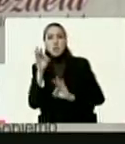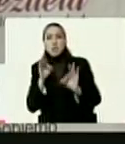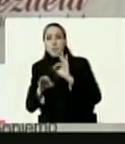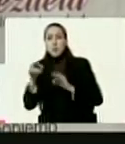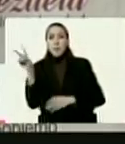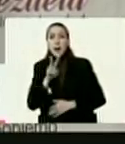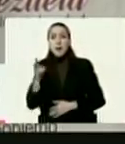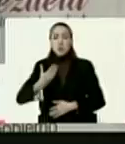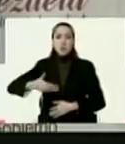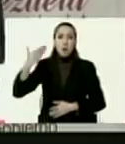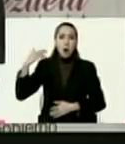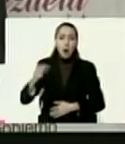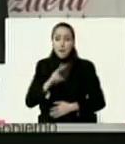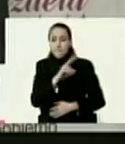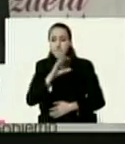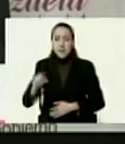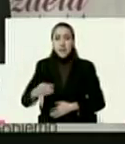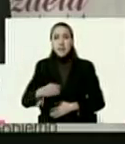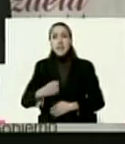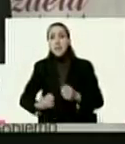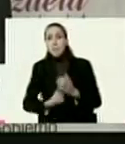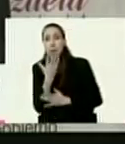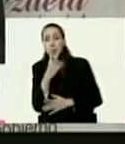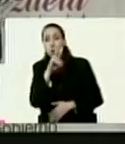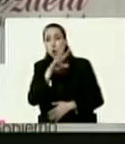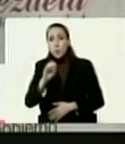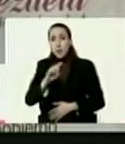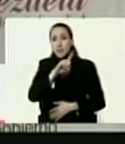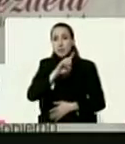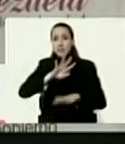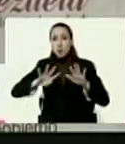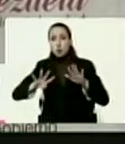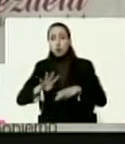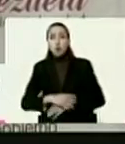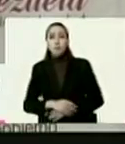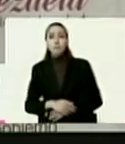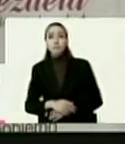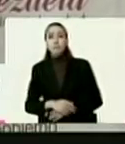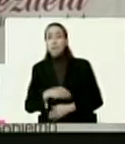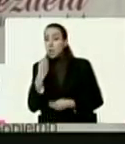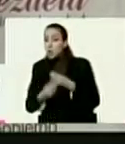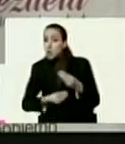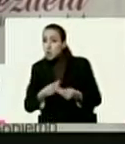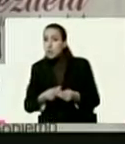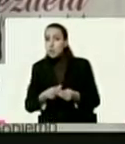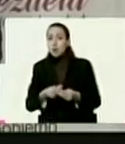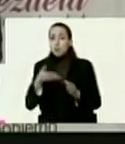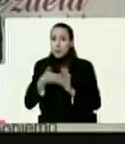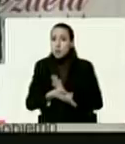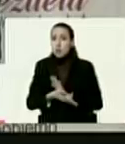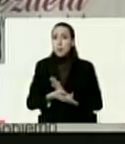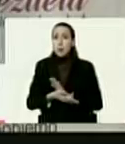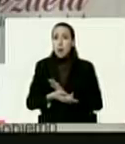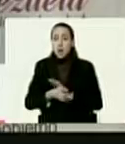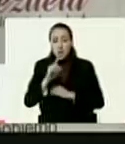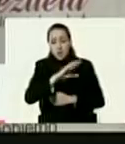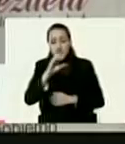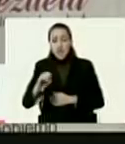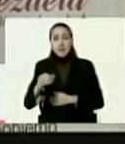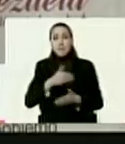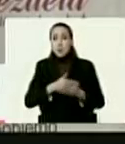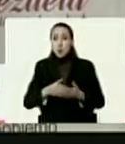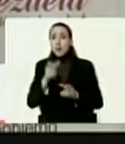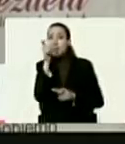el pasado 20 de mayo de 2018, pero resulta que en esas elecciones votaron más de 10 millones de